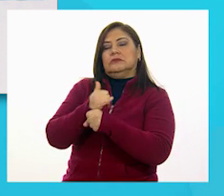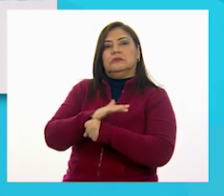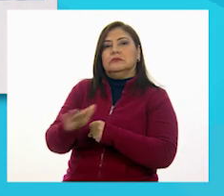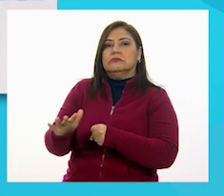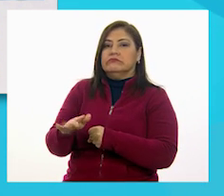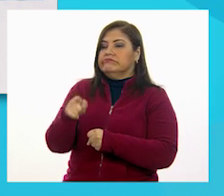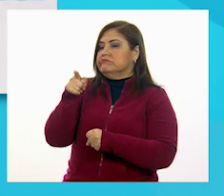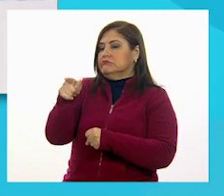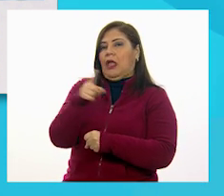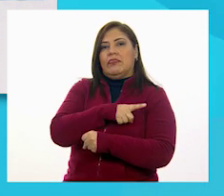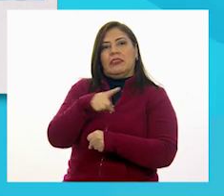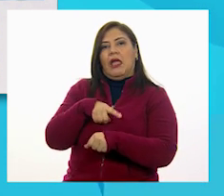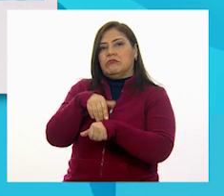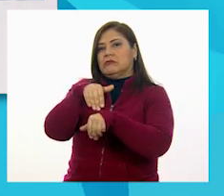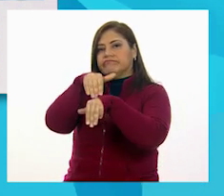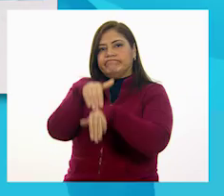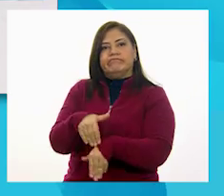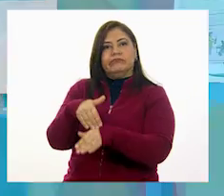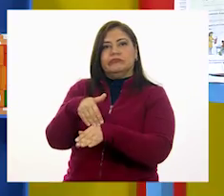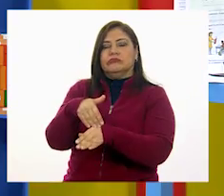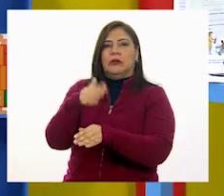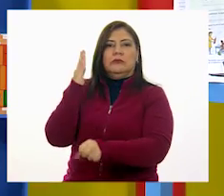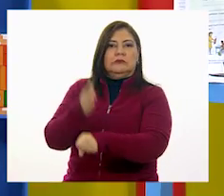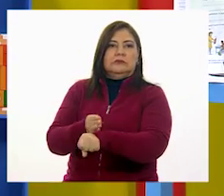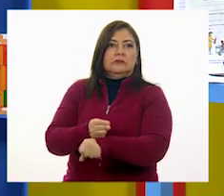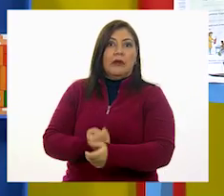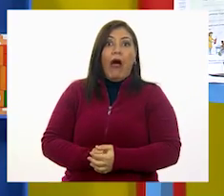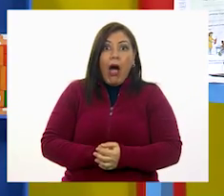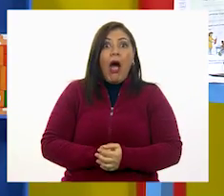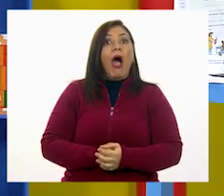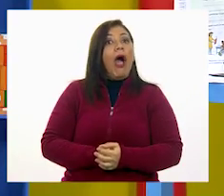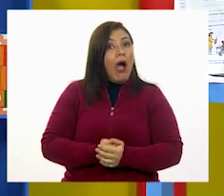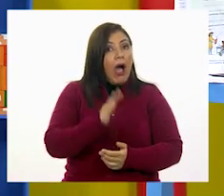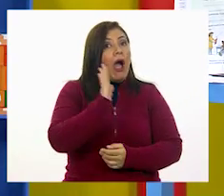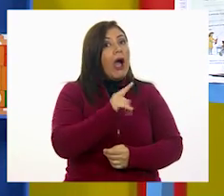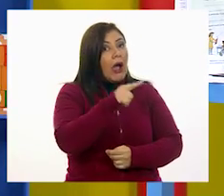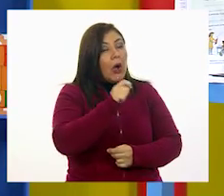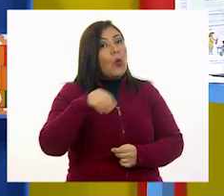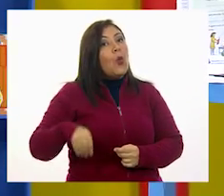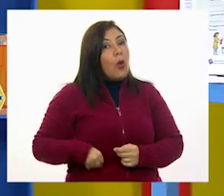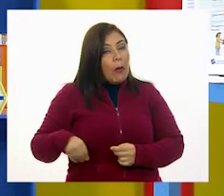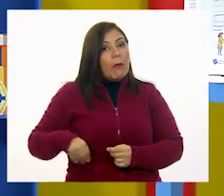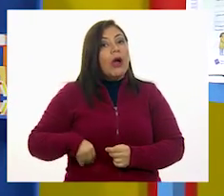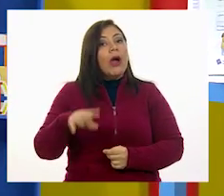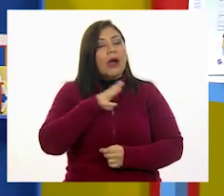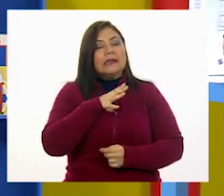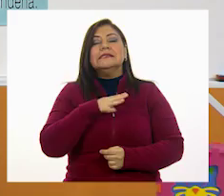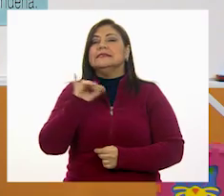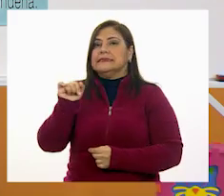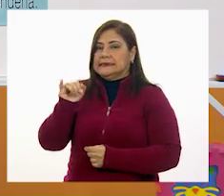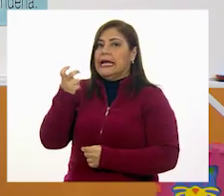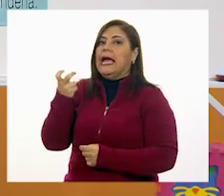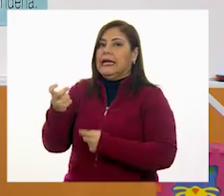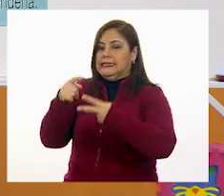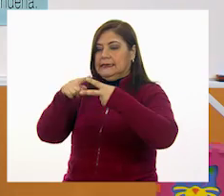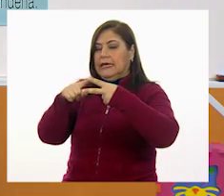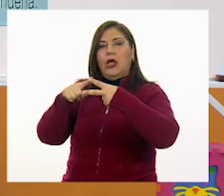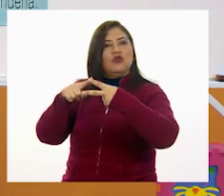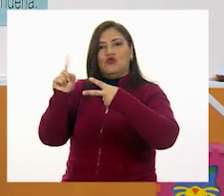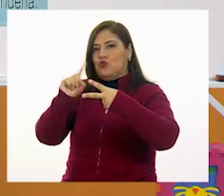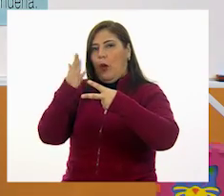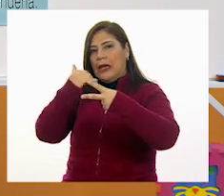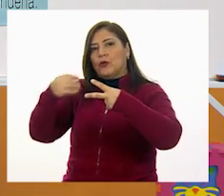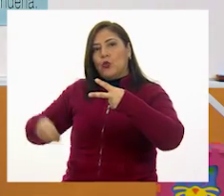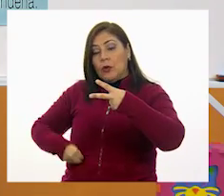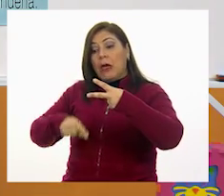que cumpla su condena. A mí me suena que es culpable, profe Ramiro. ¿Verdad que sí? Sí. Aquí sí es